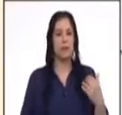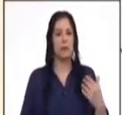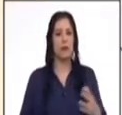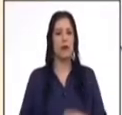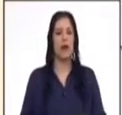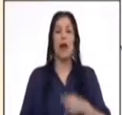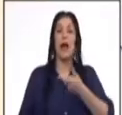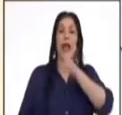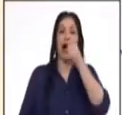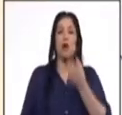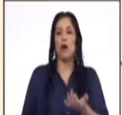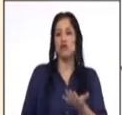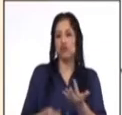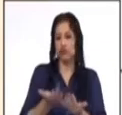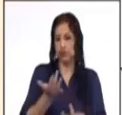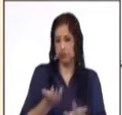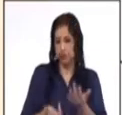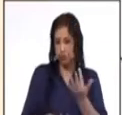Hervir el agua.